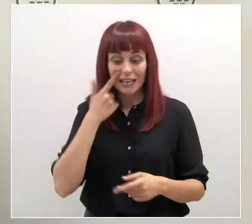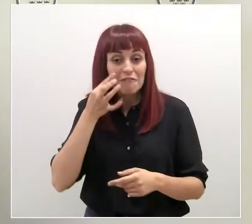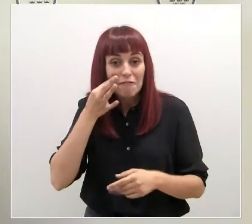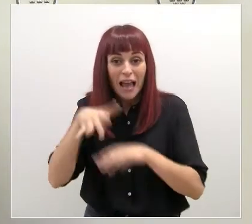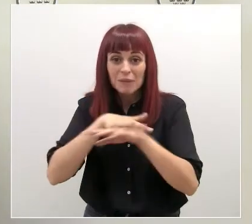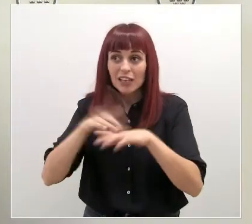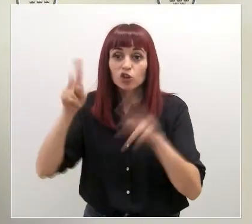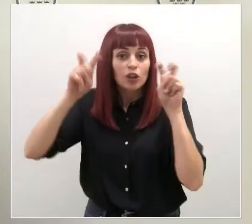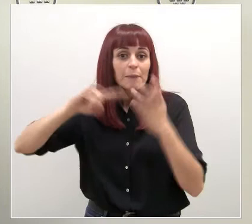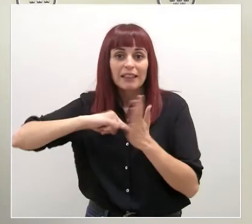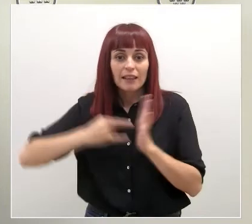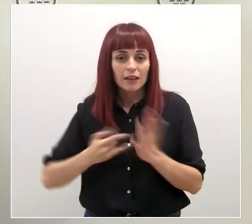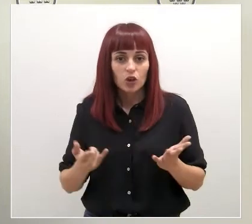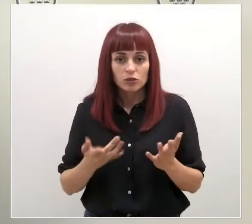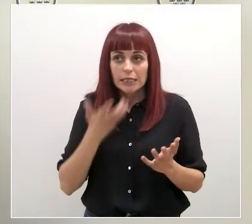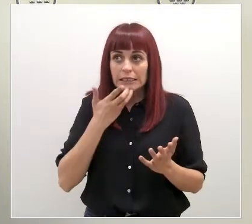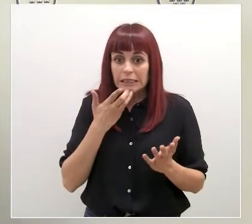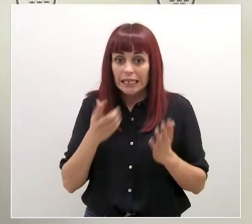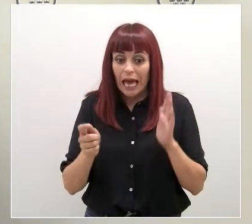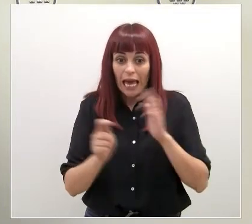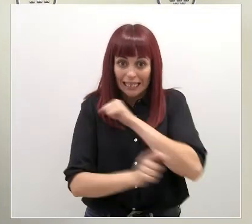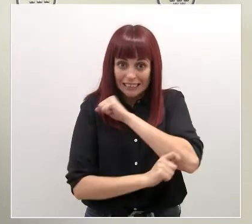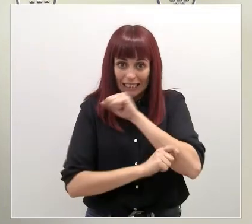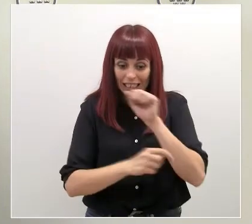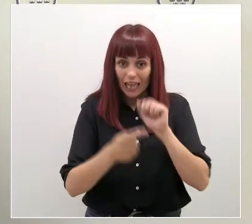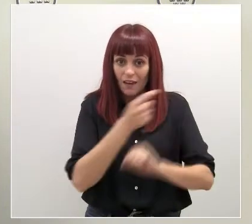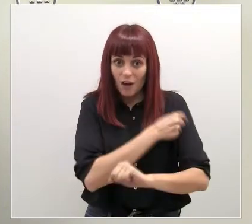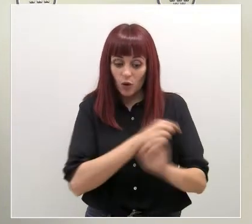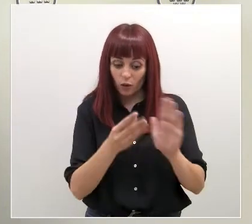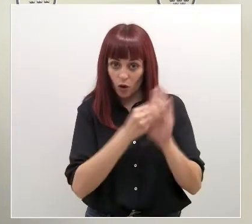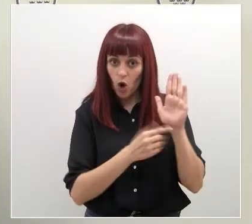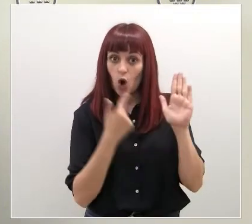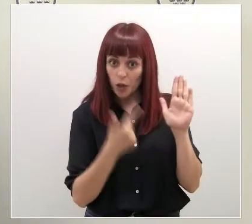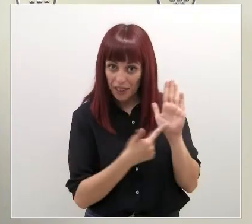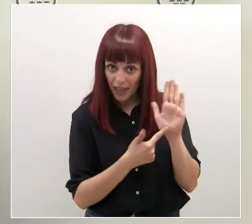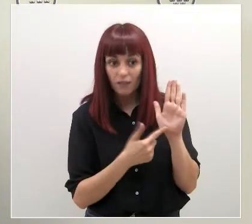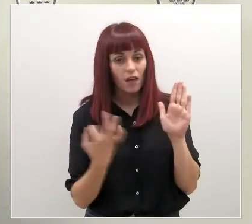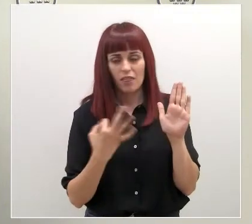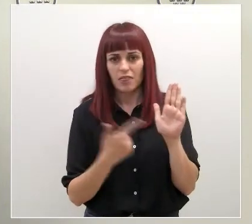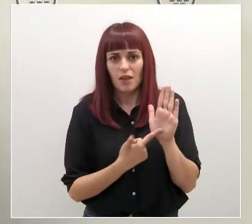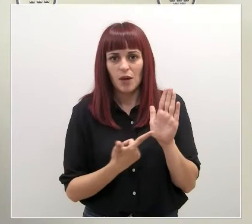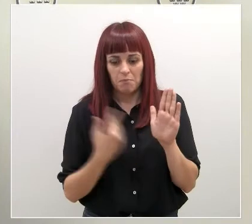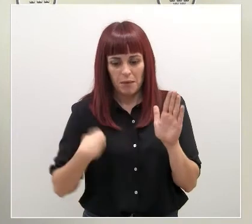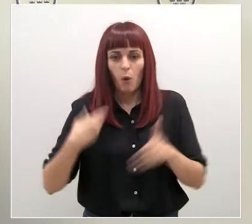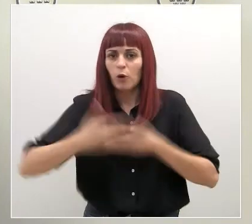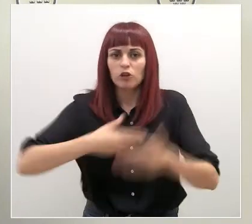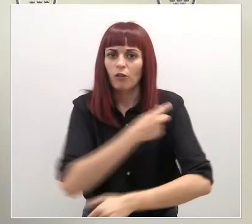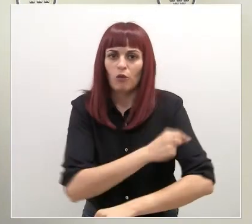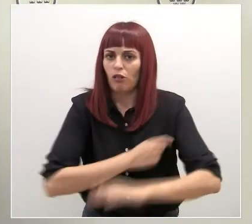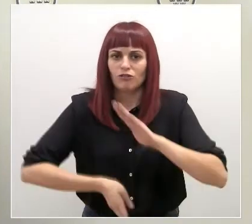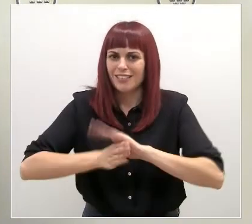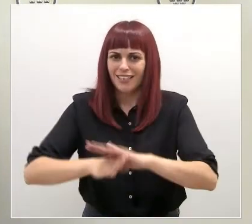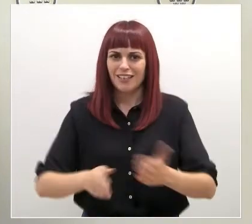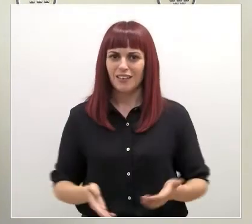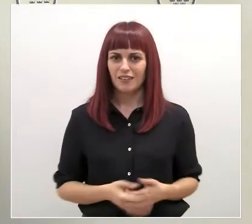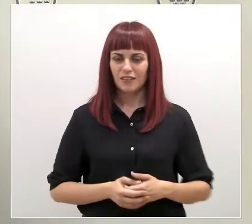son temas técnicos, que si los recoge la estrategia de vacunación es donde realmente se tienen que sentar las bases del proceso de vacunación.